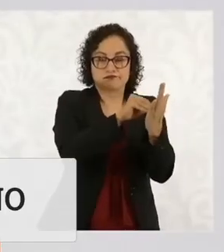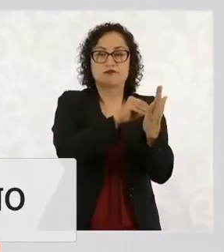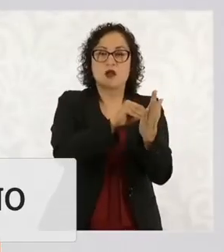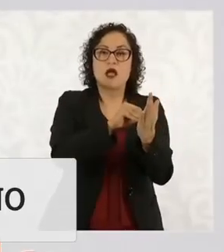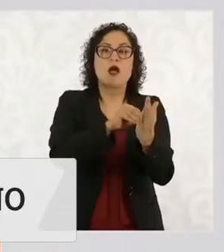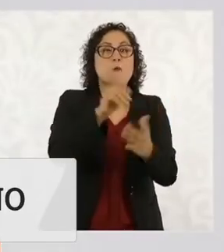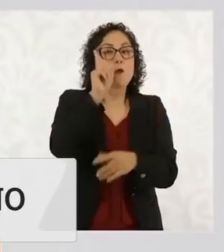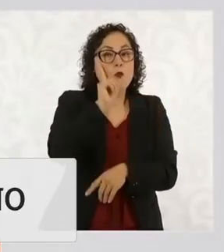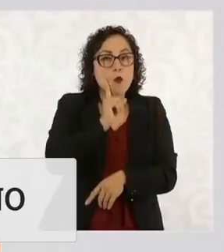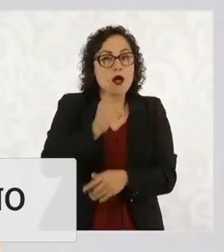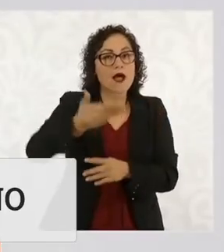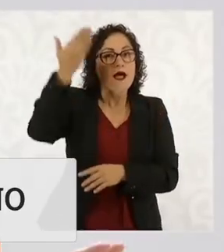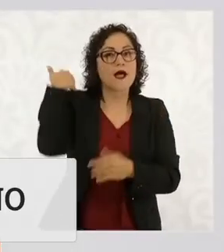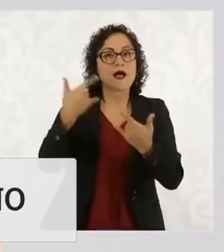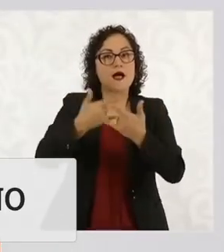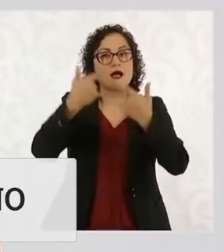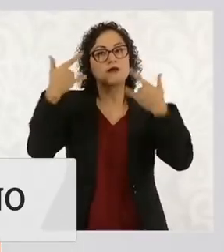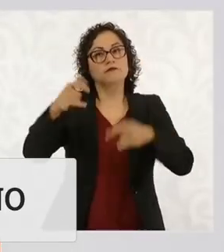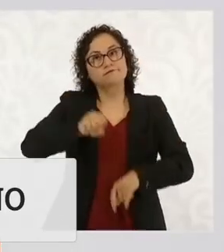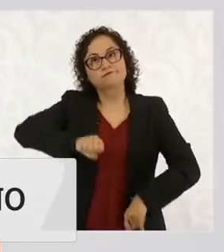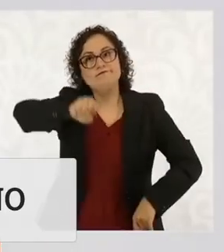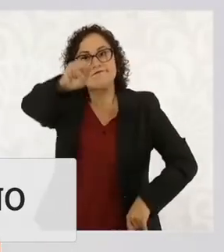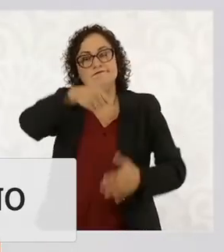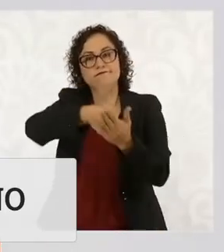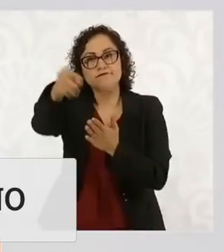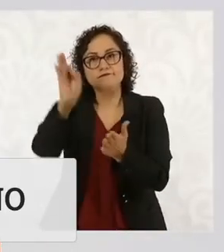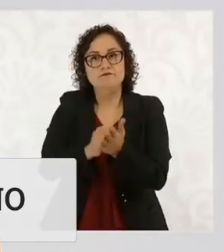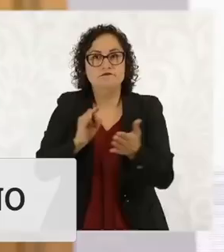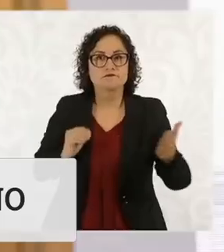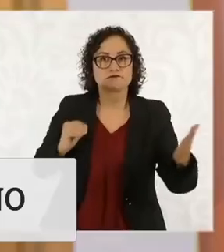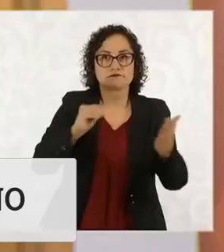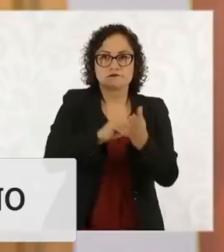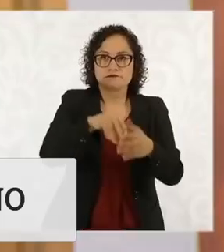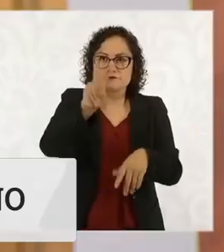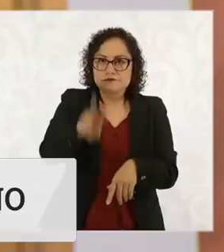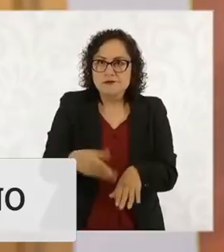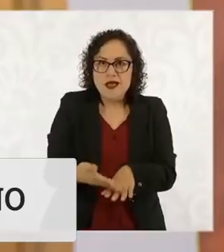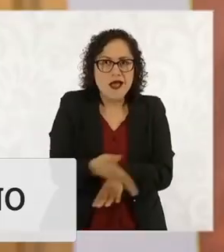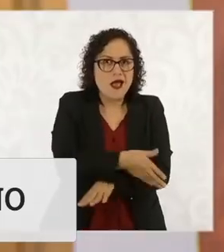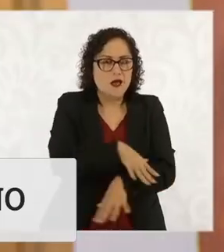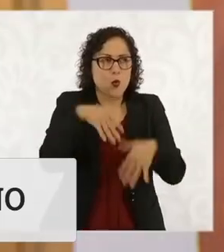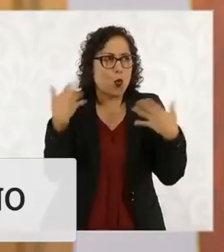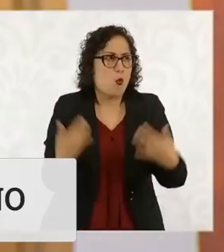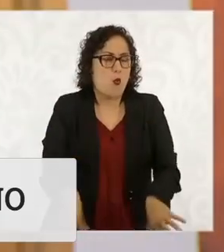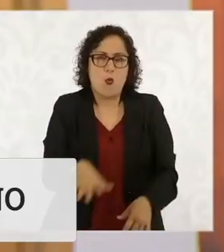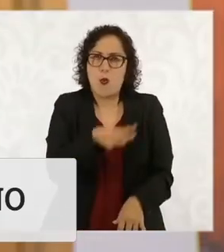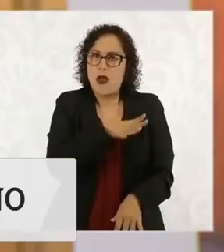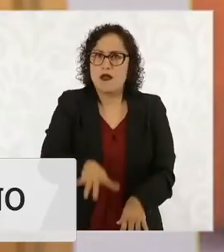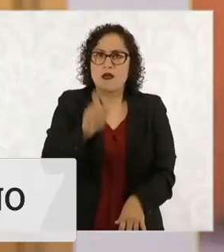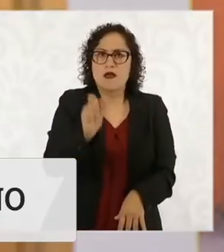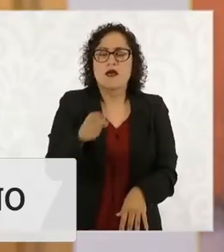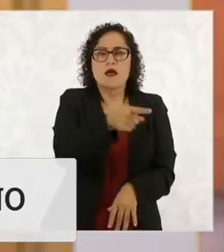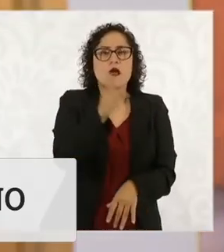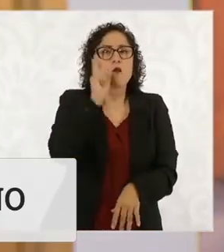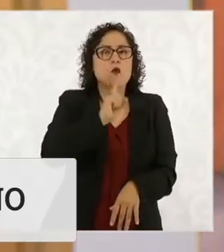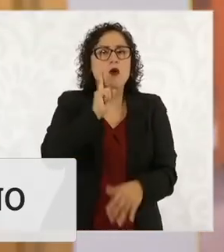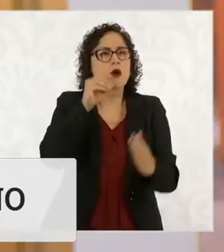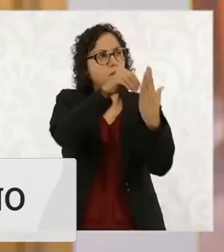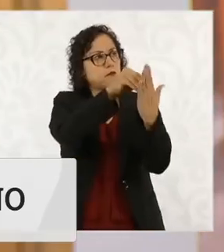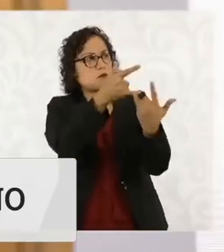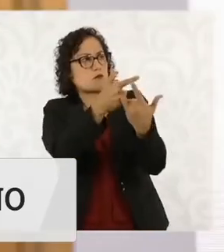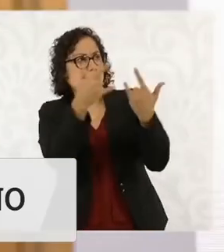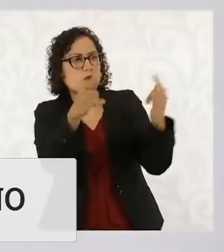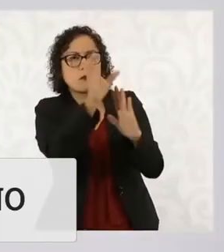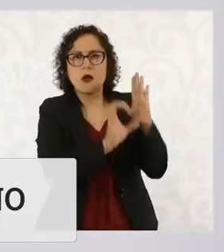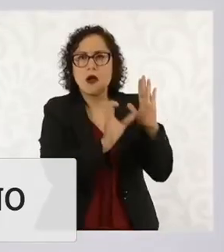patria. Increíblemente, hasta 2025 no se conmemoraba un día relacionado con una heroína de México